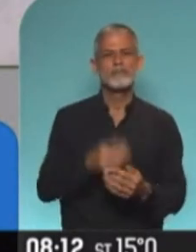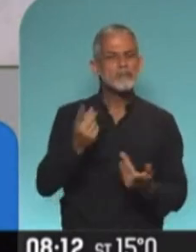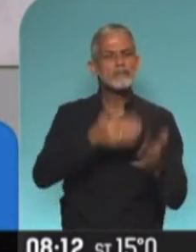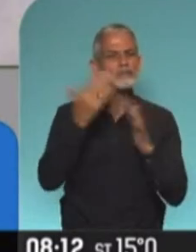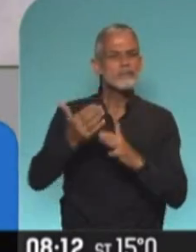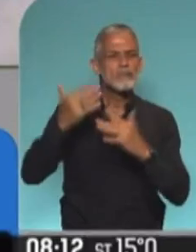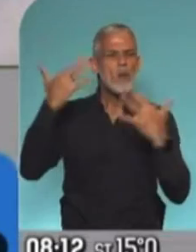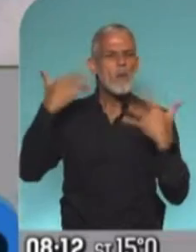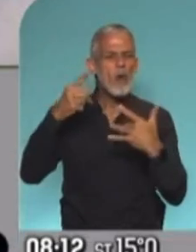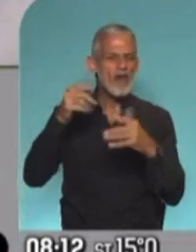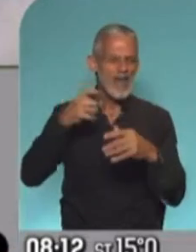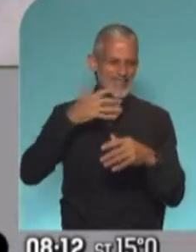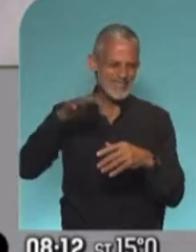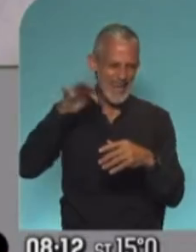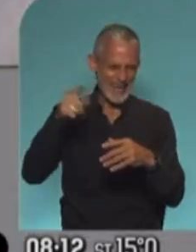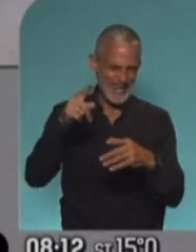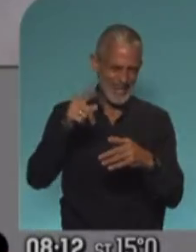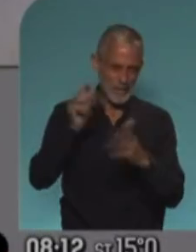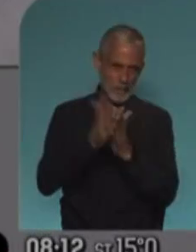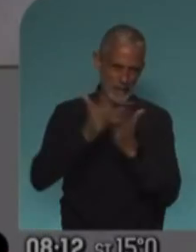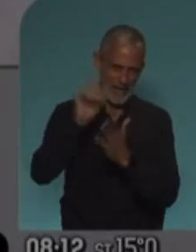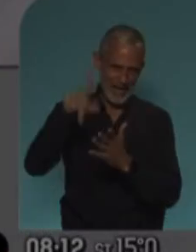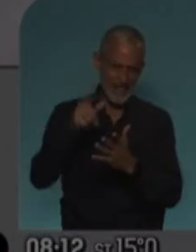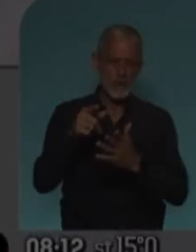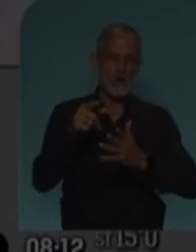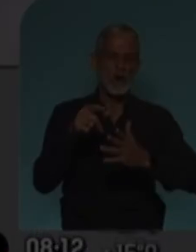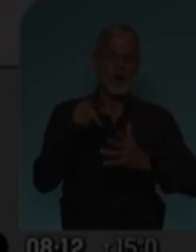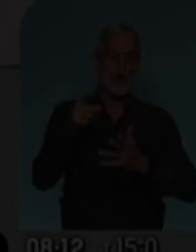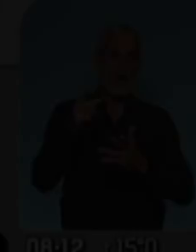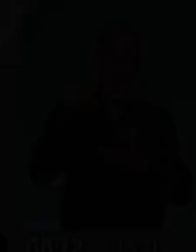Sangre del clásico de García Lorca le sumamos muy Bodas de Sangre.